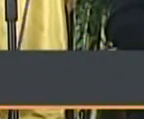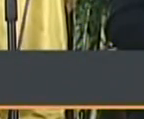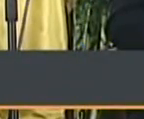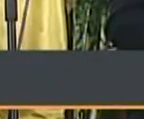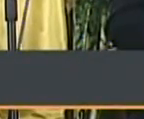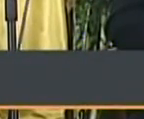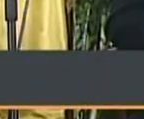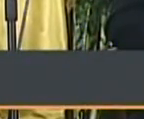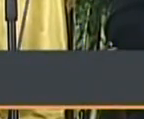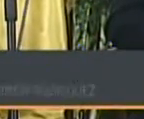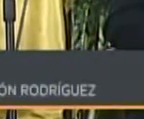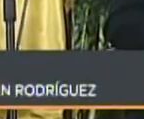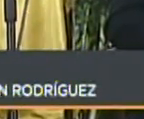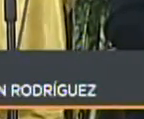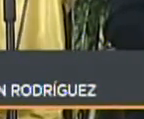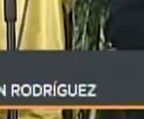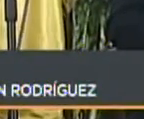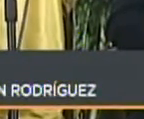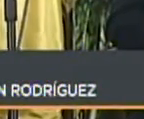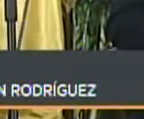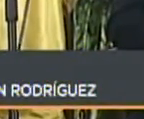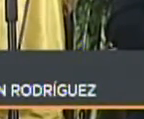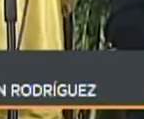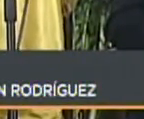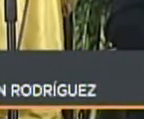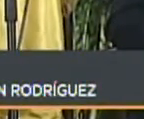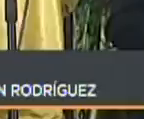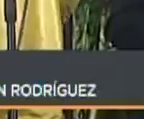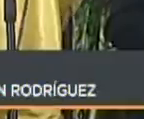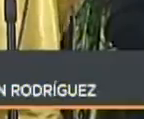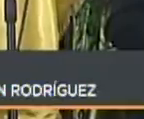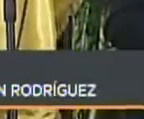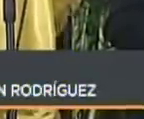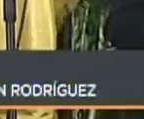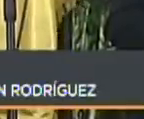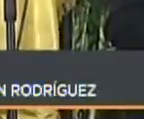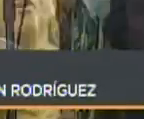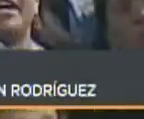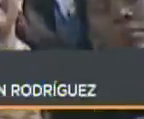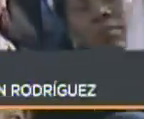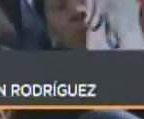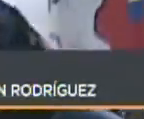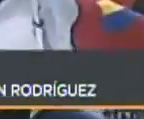Micromisión Simón Rodríguez. Están llegando de Barinas.